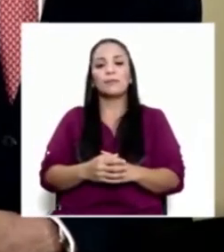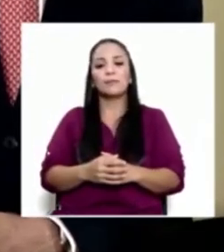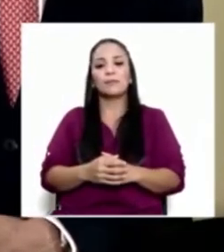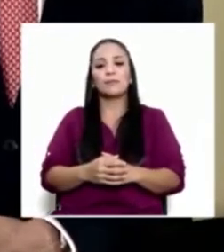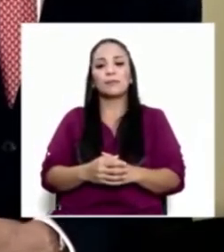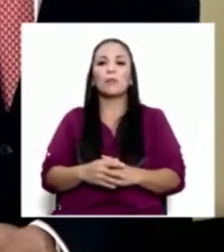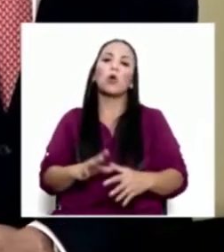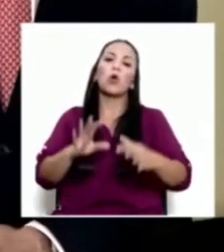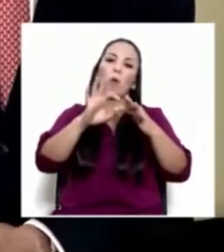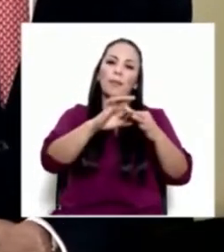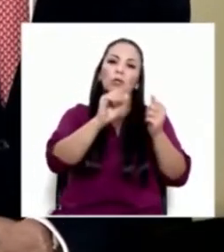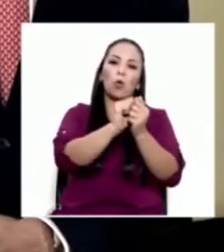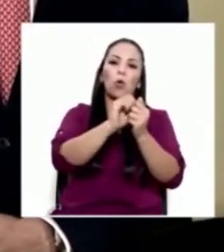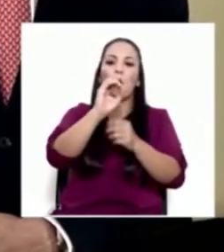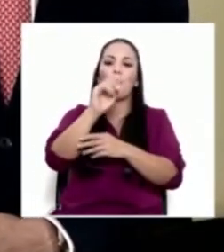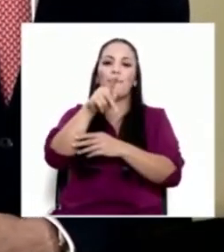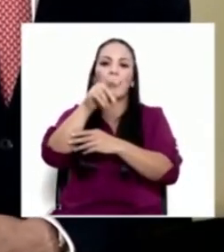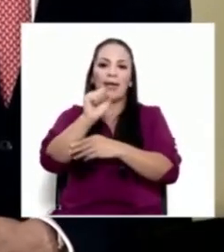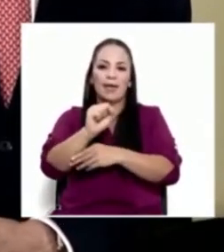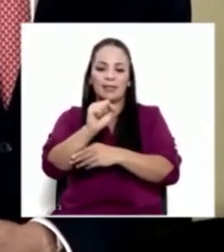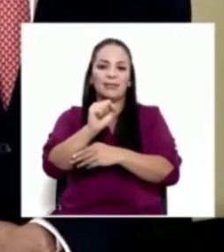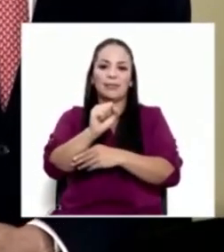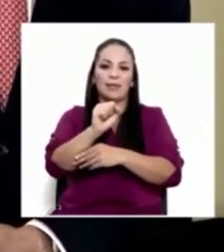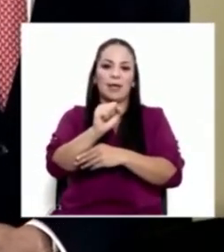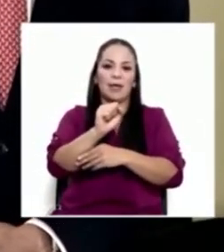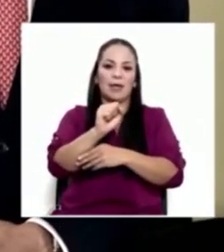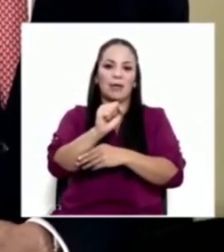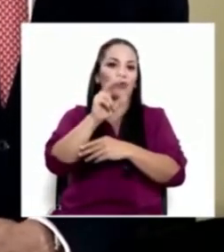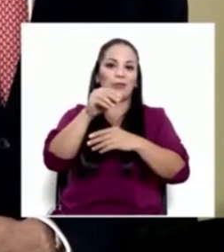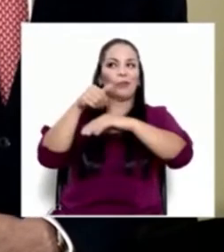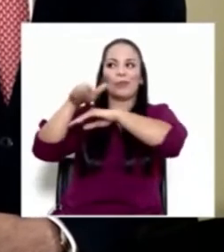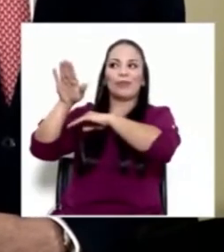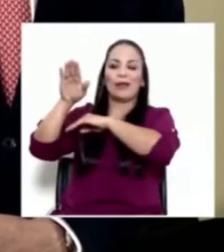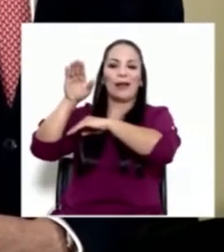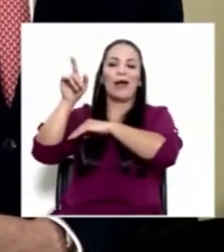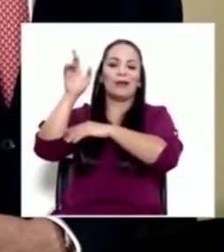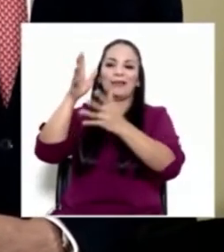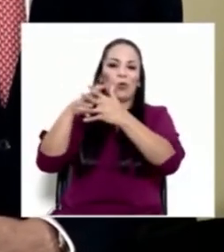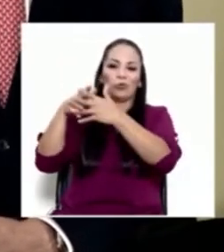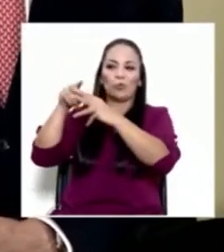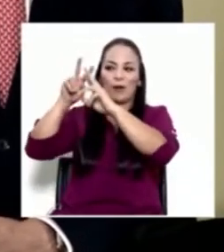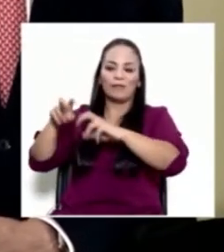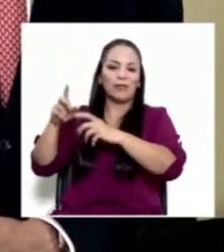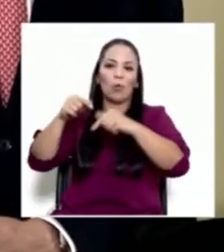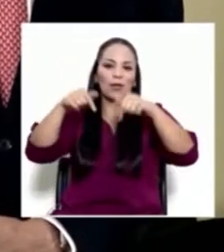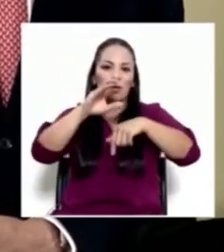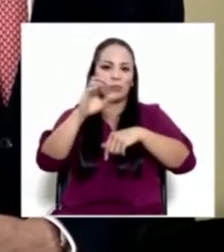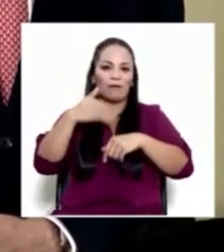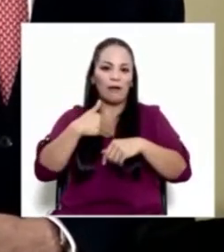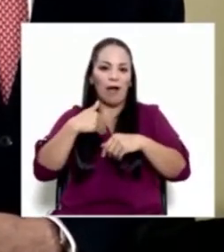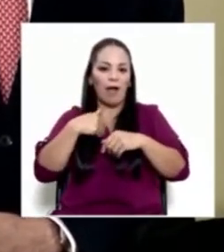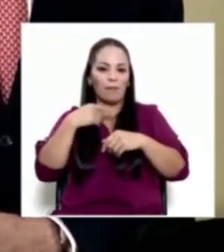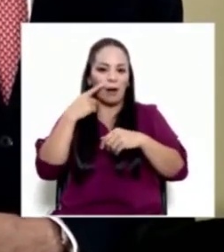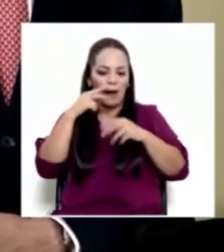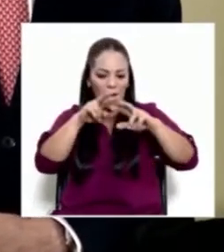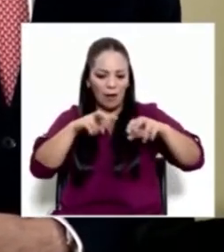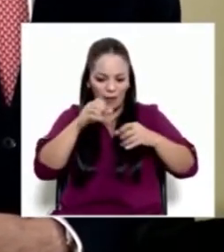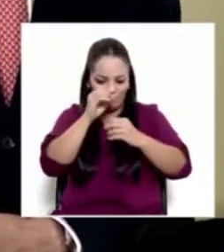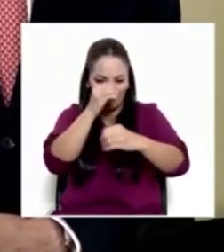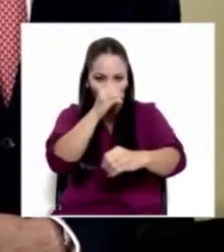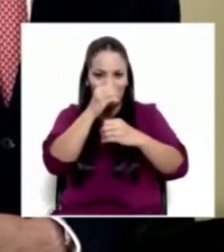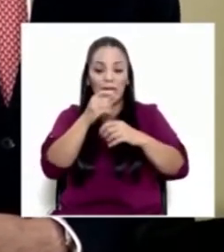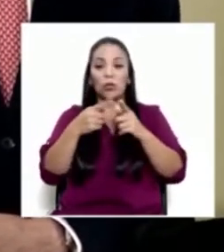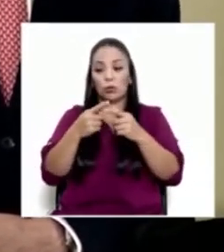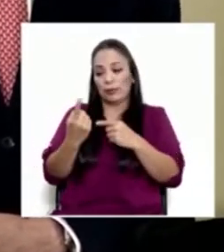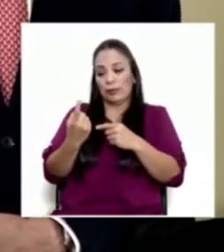en convenios como ps ya no tenemos que mandar las hasta eeuu sino que ya los tenemos en costa rica y el día de hoy hace escasos minutos me